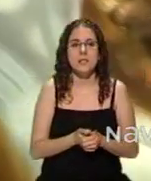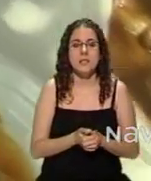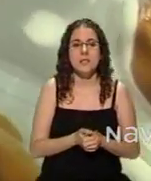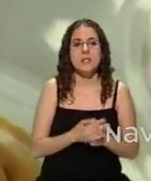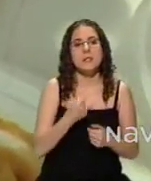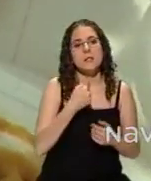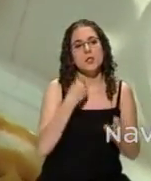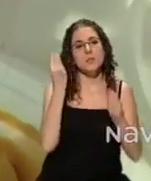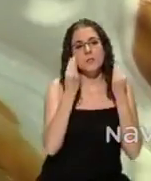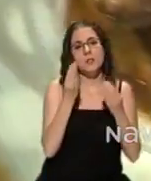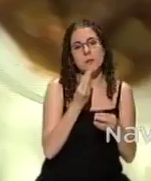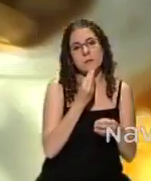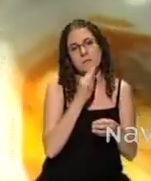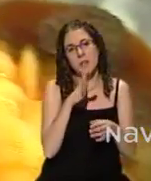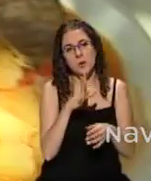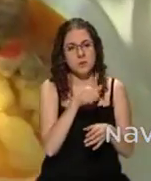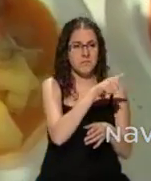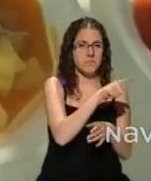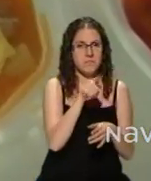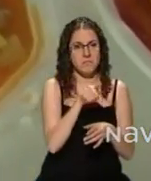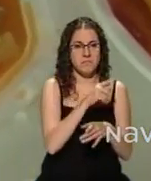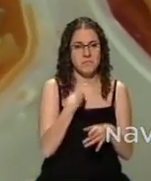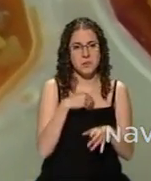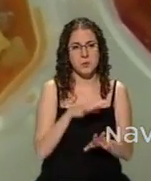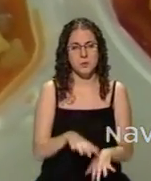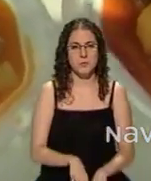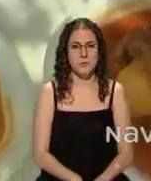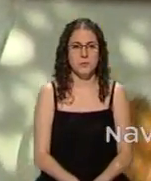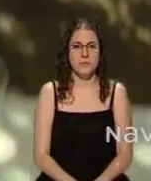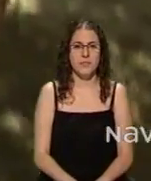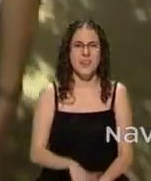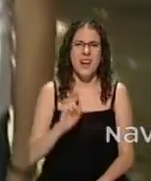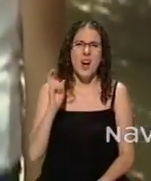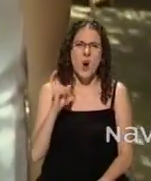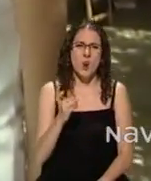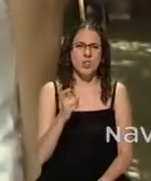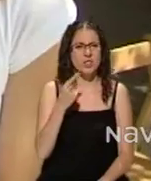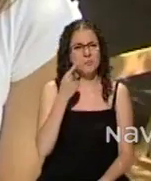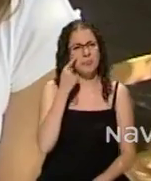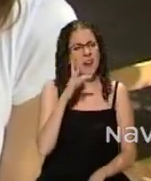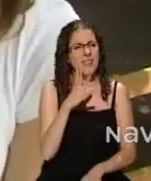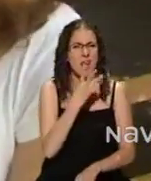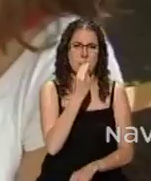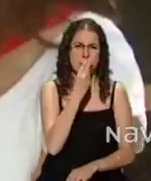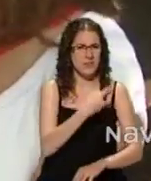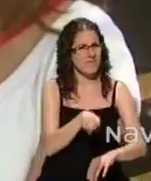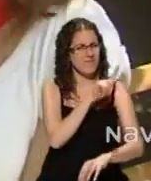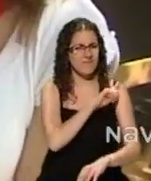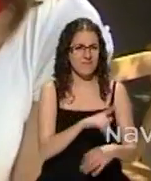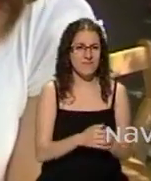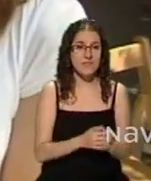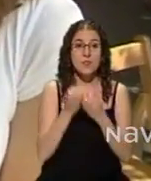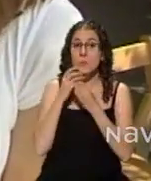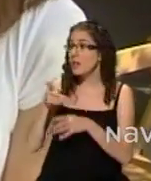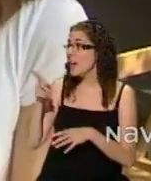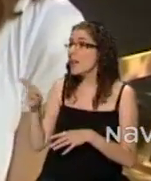este, o este por ejemplo. Vale. Nosotros están demasiado pimiento. Bueno, pues estos son los 22